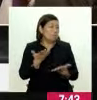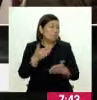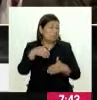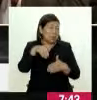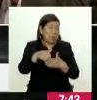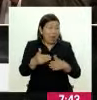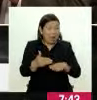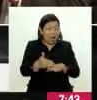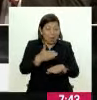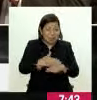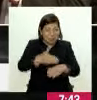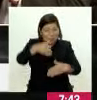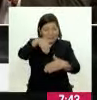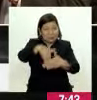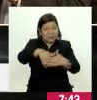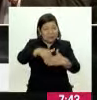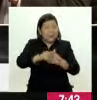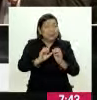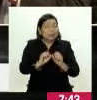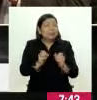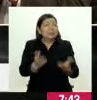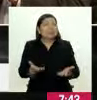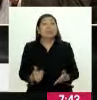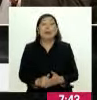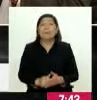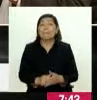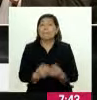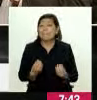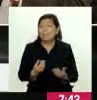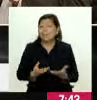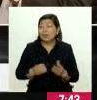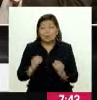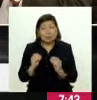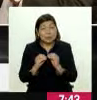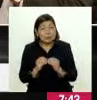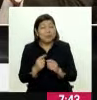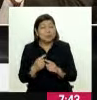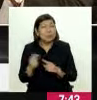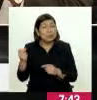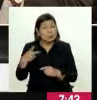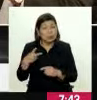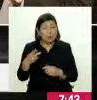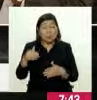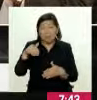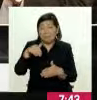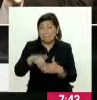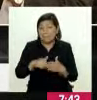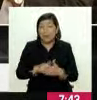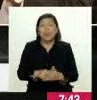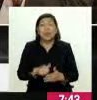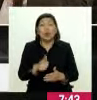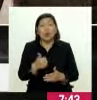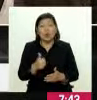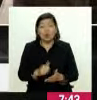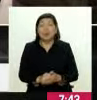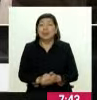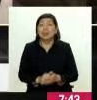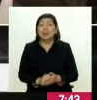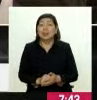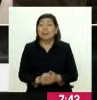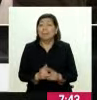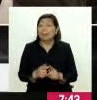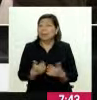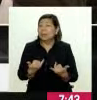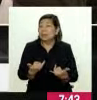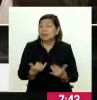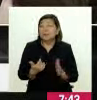elecciones, pero tiene que ser, obviamente, ratificado por una segunda votación en otra, de más en de 87 legislatura. Votos